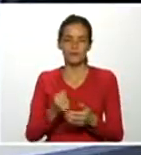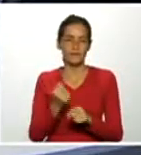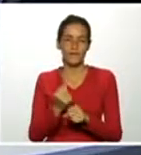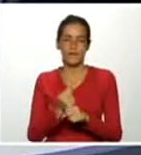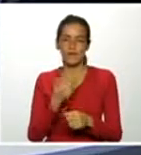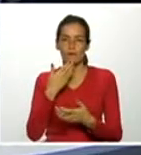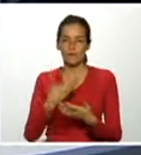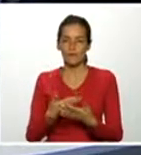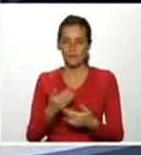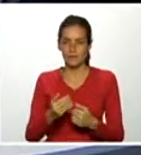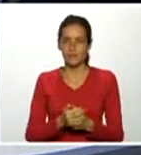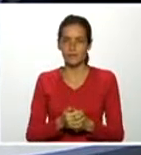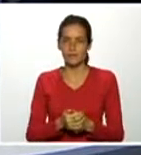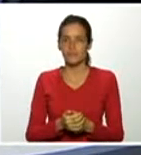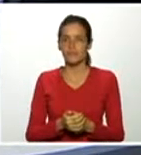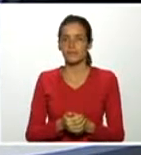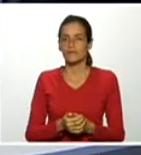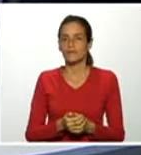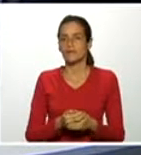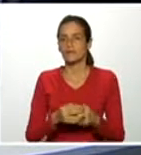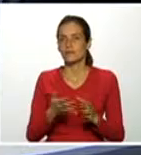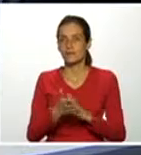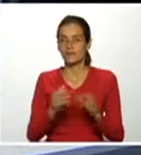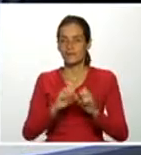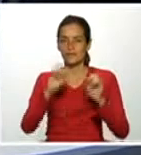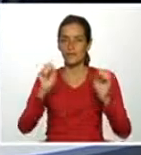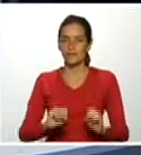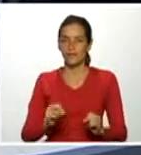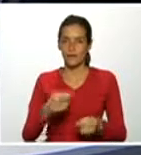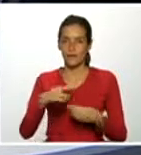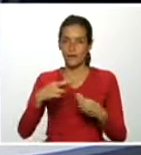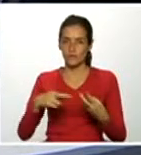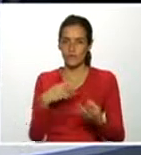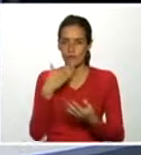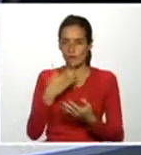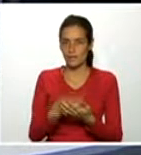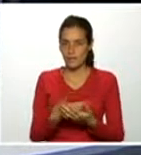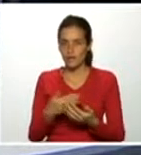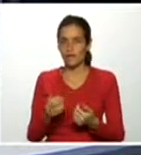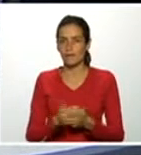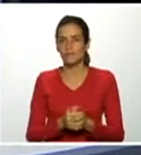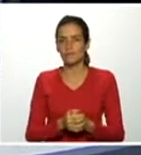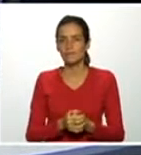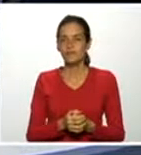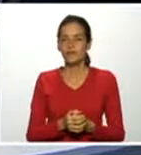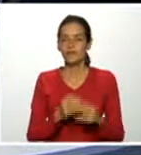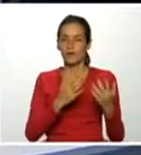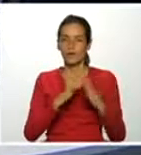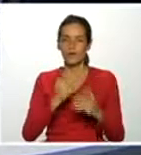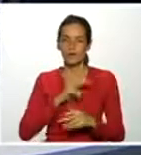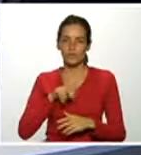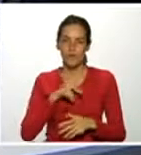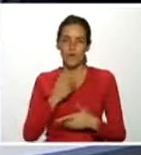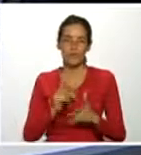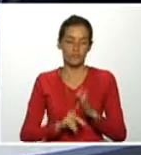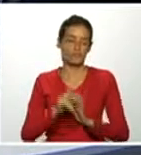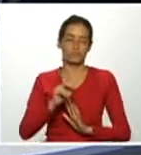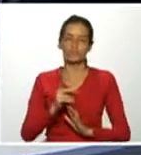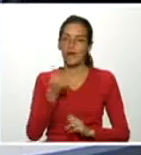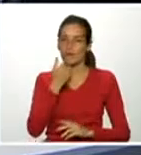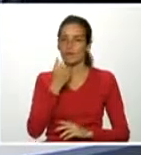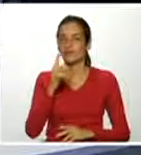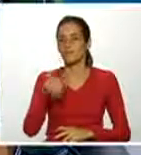las propuestas del ERP, del sistema de planeación de recursos que plantea Bachaco ir desarrollando. Sobre